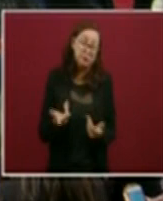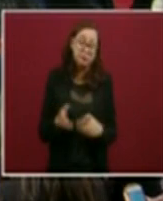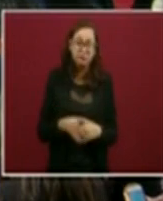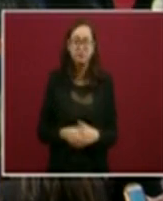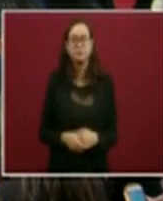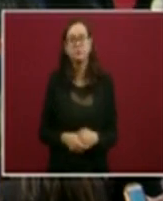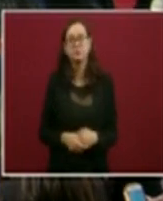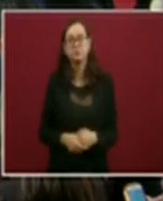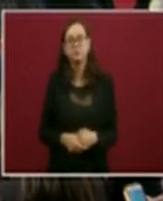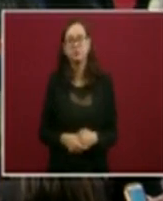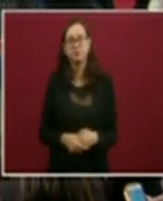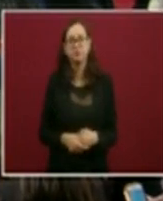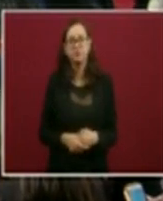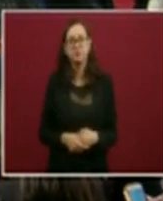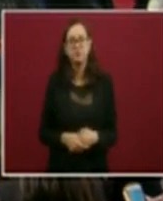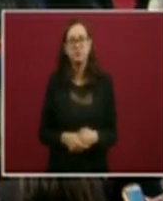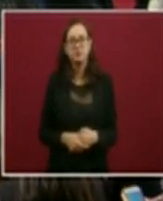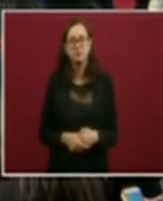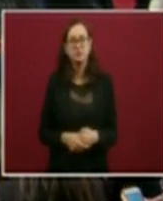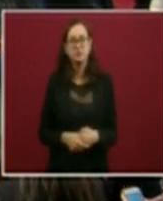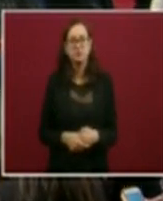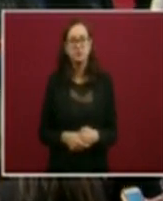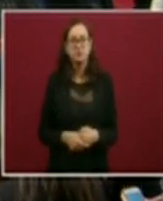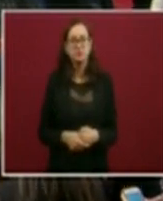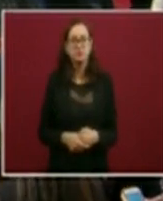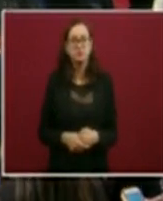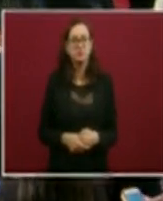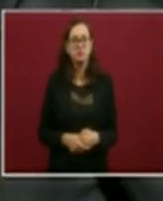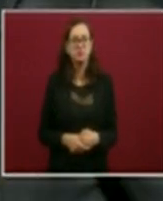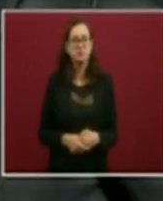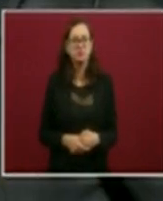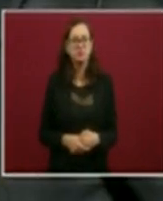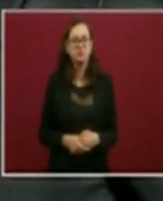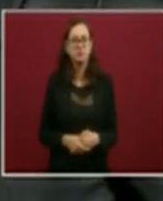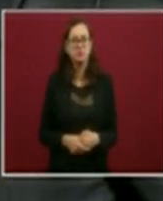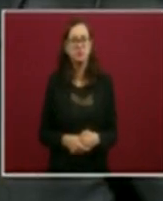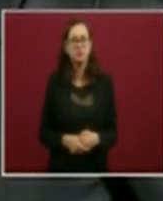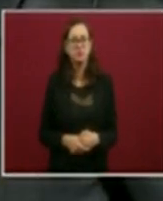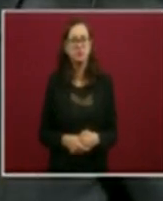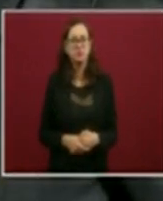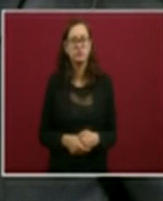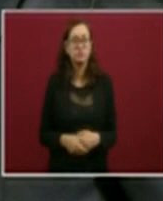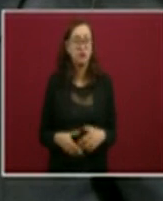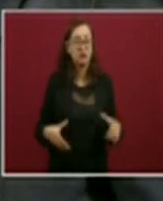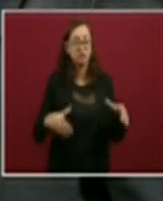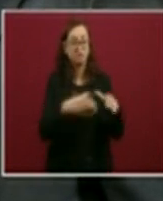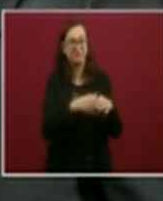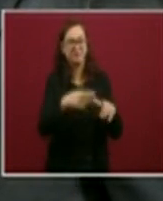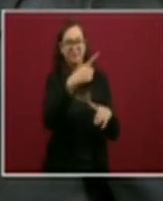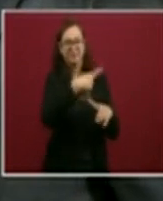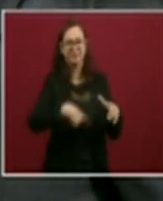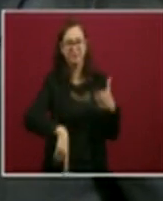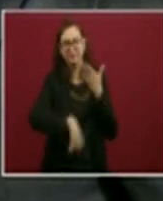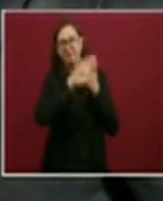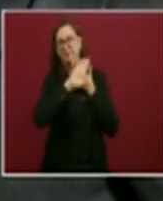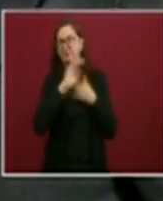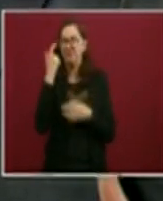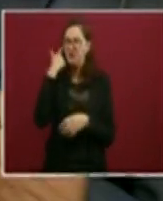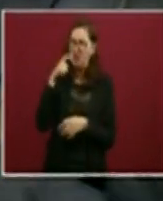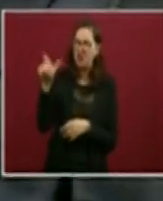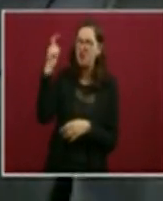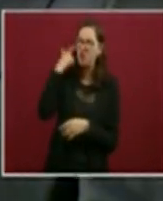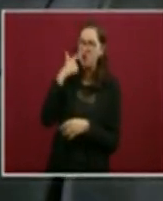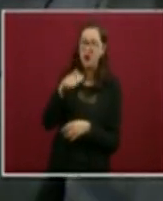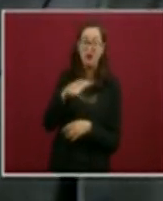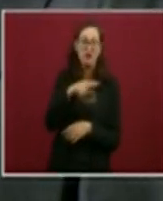tal necesariamente, pero las empresas también de algunos de ellos. Que esto no tiene nada de ilegal, pero bueno. López Obrador negó